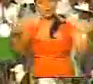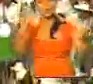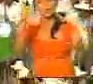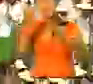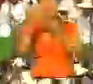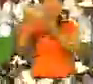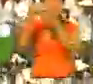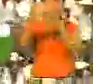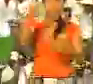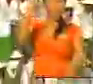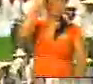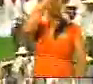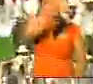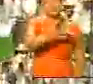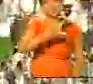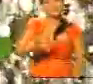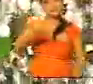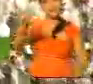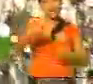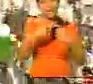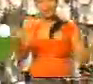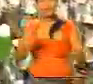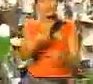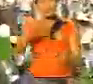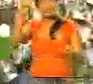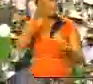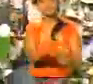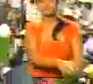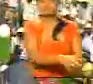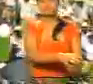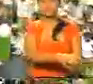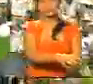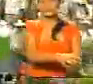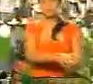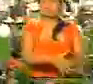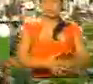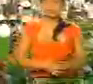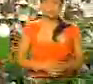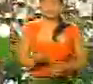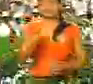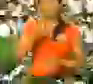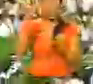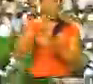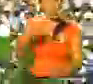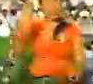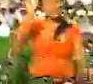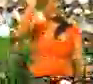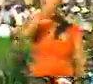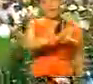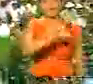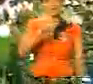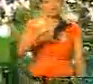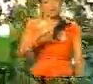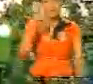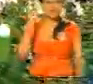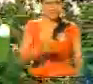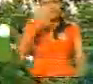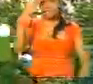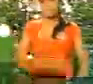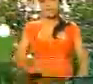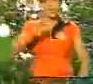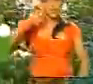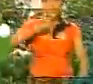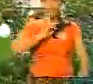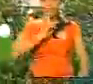ayudar a otros pueblos a liberarse, nunca para oprimir a su propio pueblo ni para oprimir a otros pueblos. Ese es el ejército de